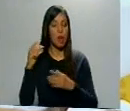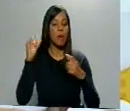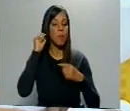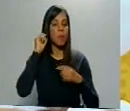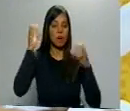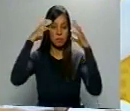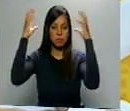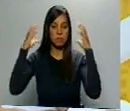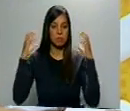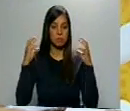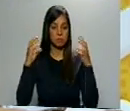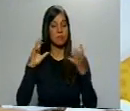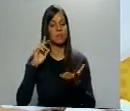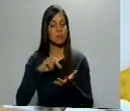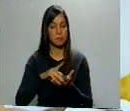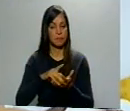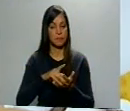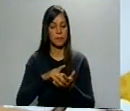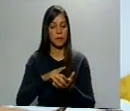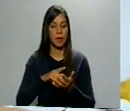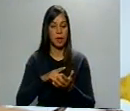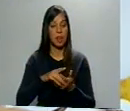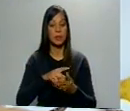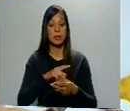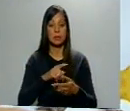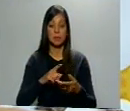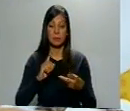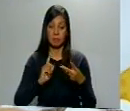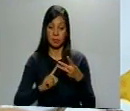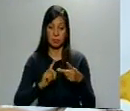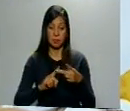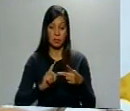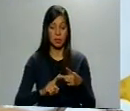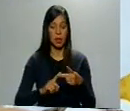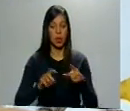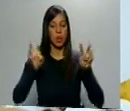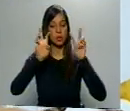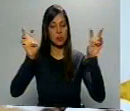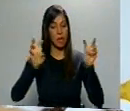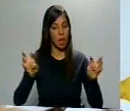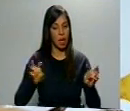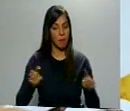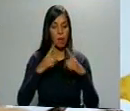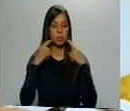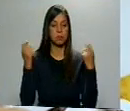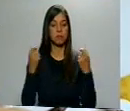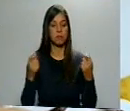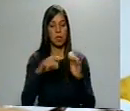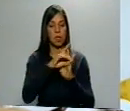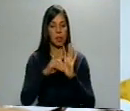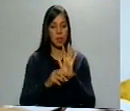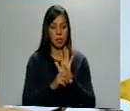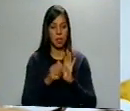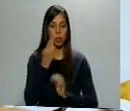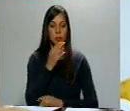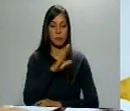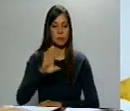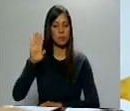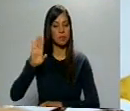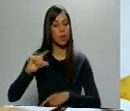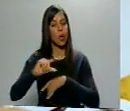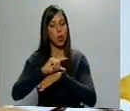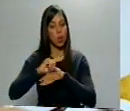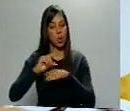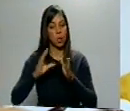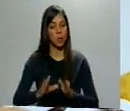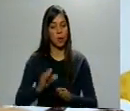Pérez. Seguidamente se leyó la propuesta del orden del día, el decreto constituyente mediante el cual se juramenta al gobernador